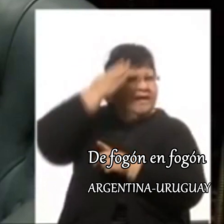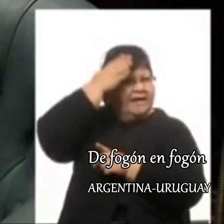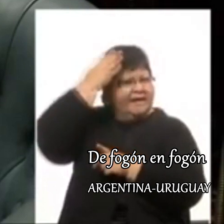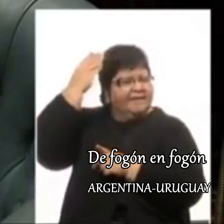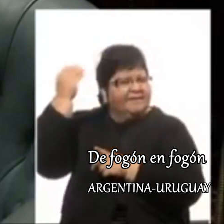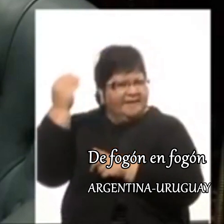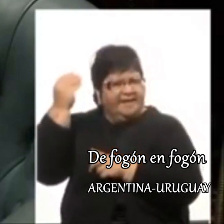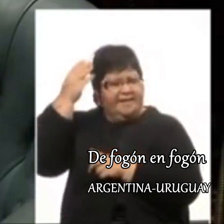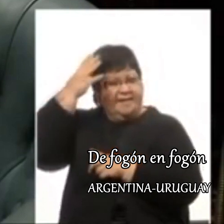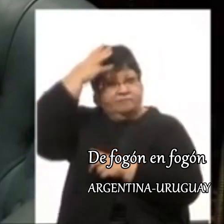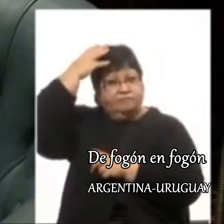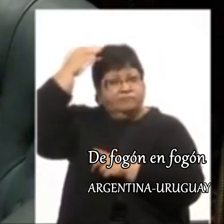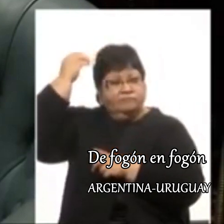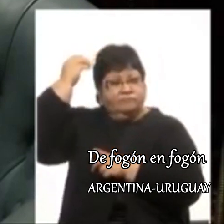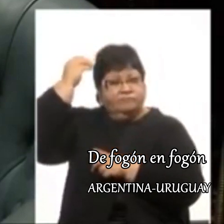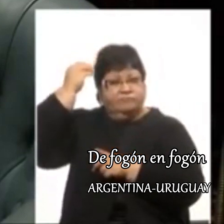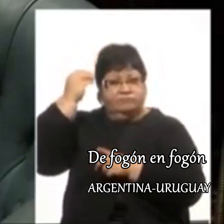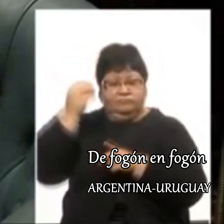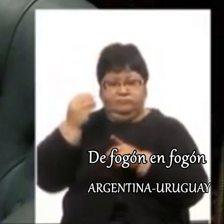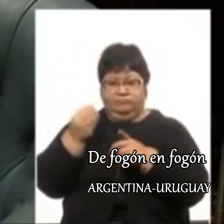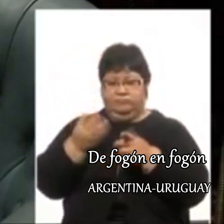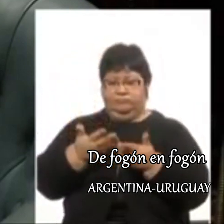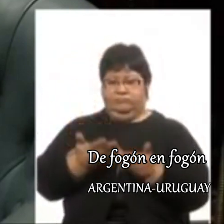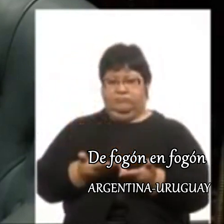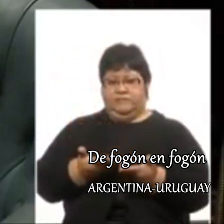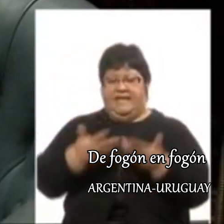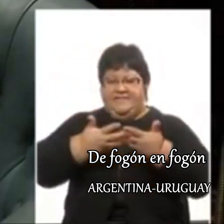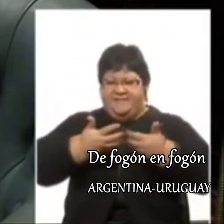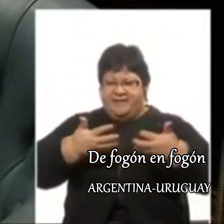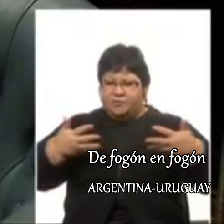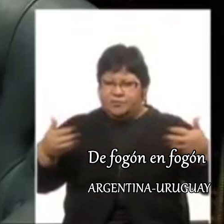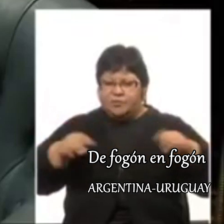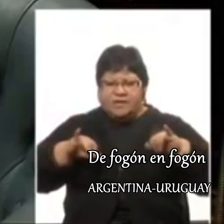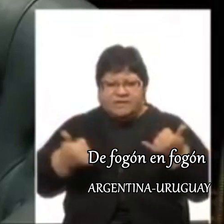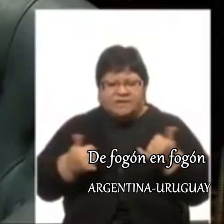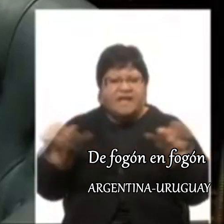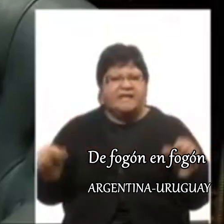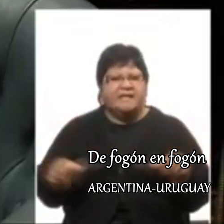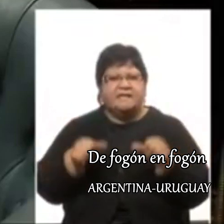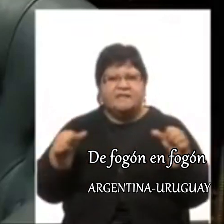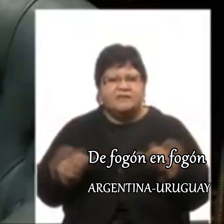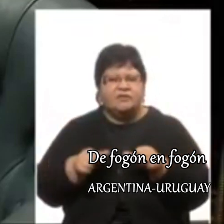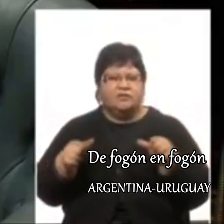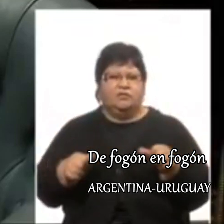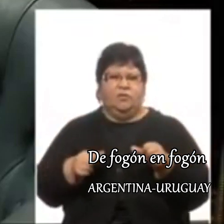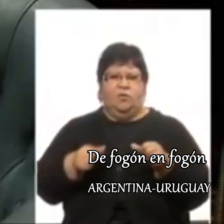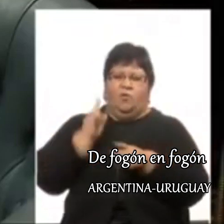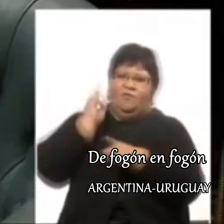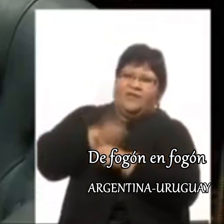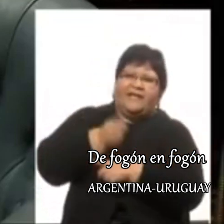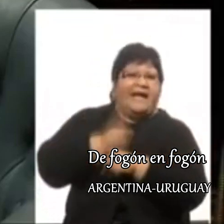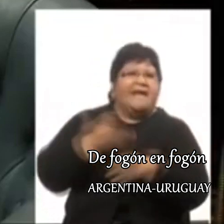infraestructura que ella misma construyó y de para lograr una cobertura récord a nivel mundial para